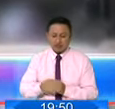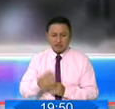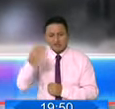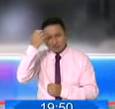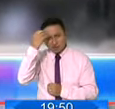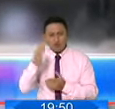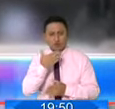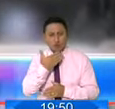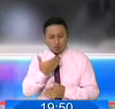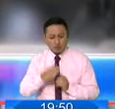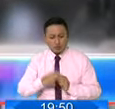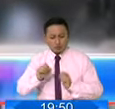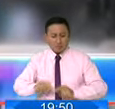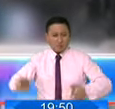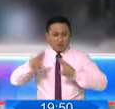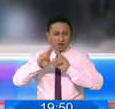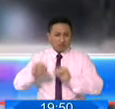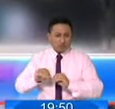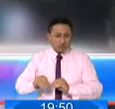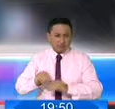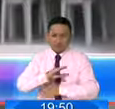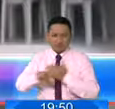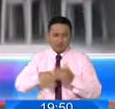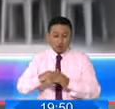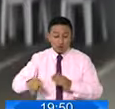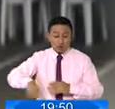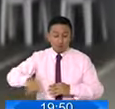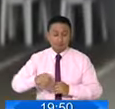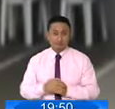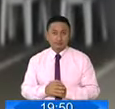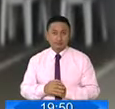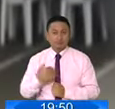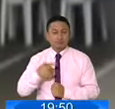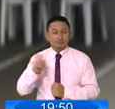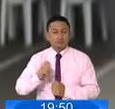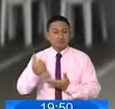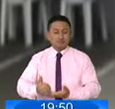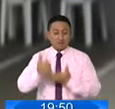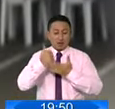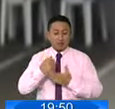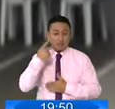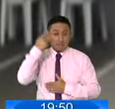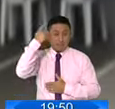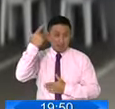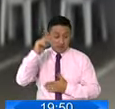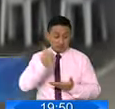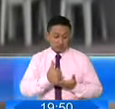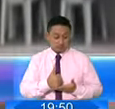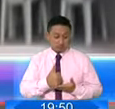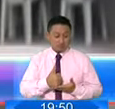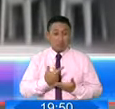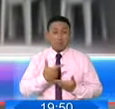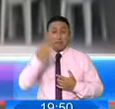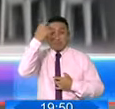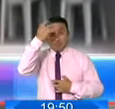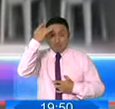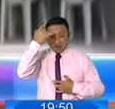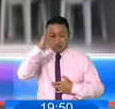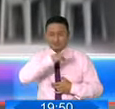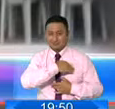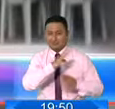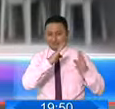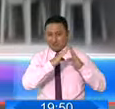educación, de los valores, de todo lo que ellos hacen. Necesitamos ayuda de nuestros propios padres, ya que los valores vienen desde casa,